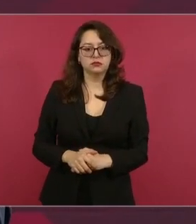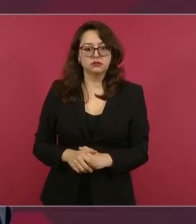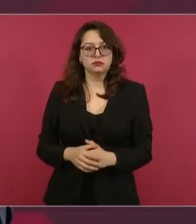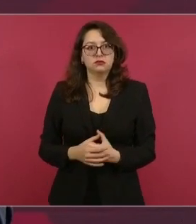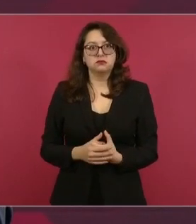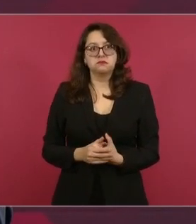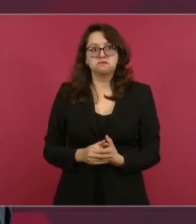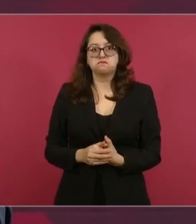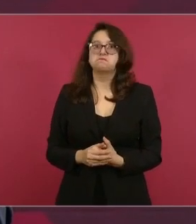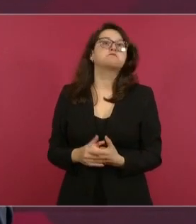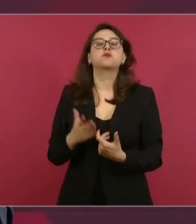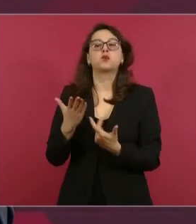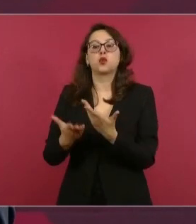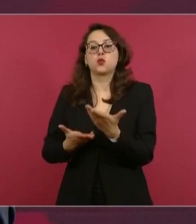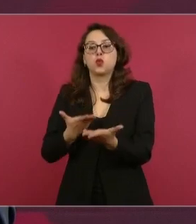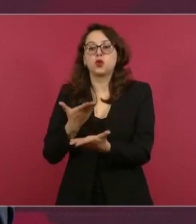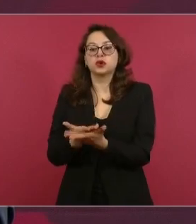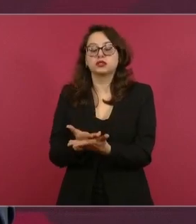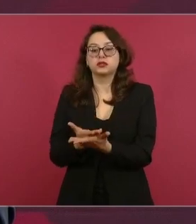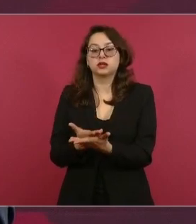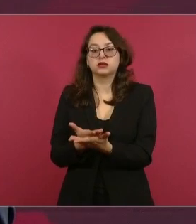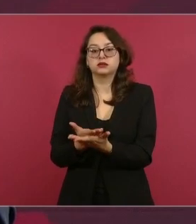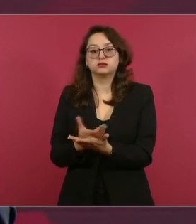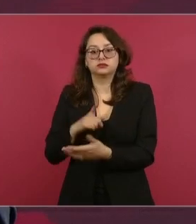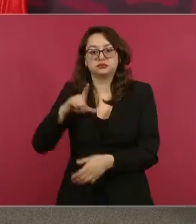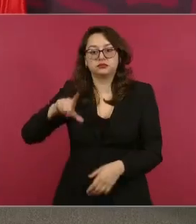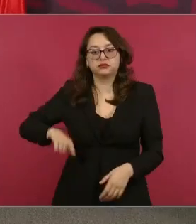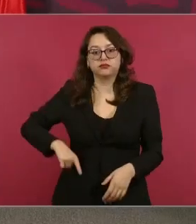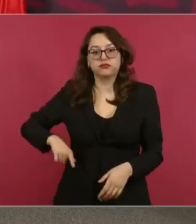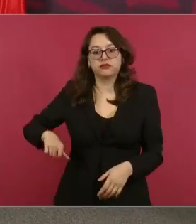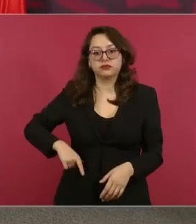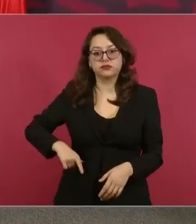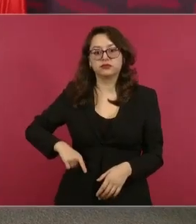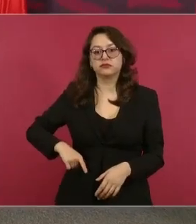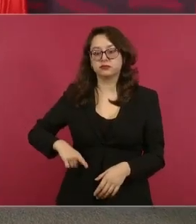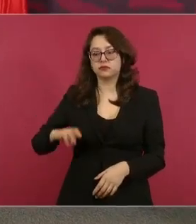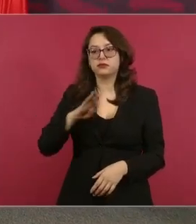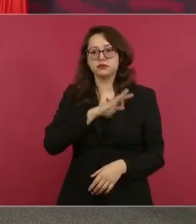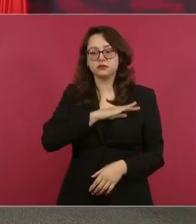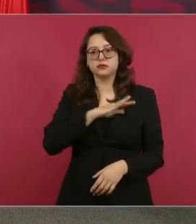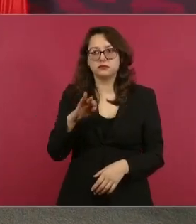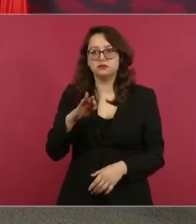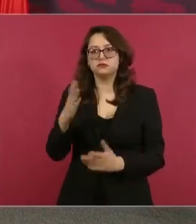que puede hacer el nuevo gobierno.